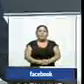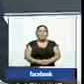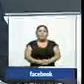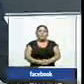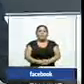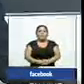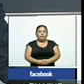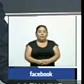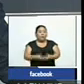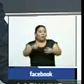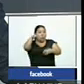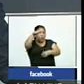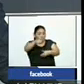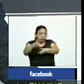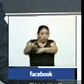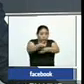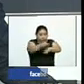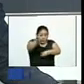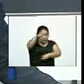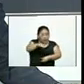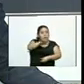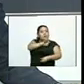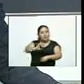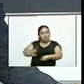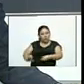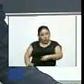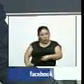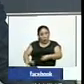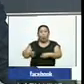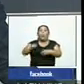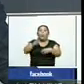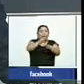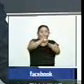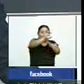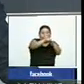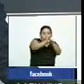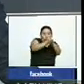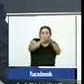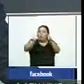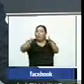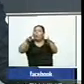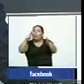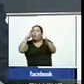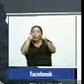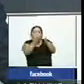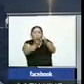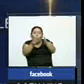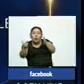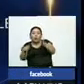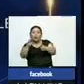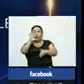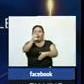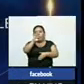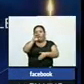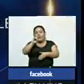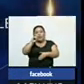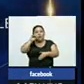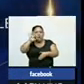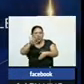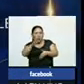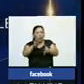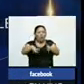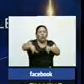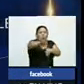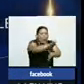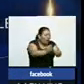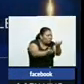El cuerpo de bomberos nacionales dio a conocer que de enero hasta junio han atendido 905 casos en maleza seca,